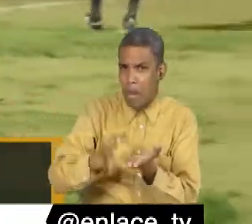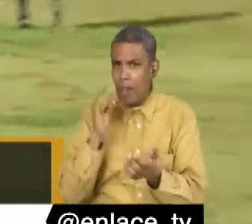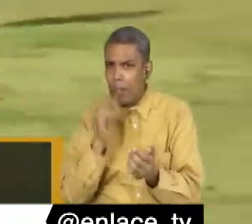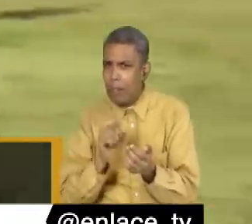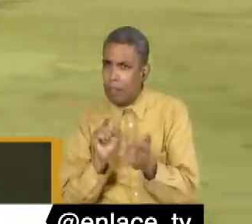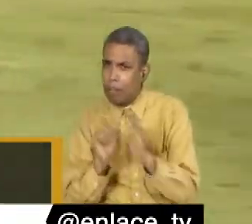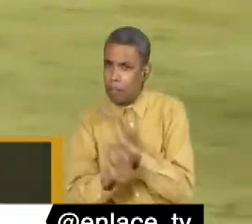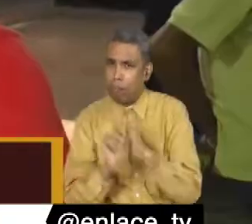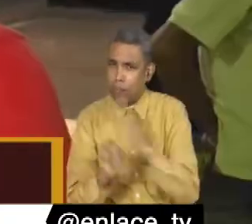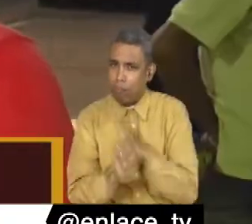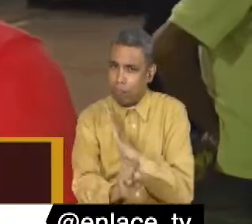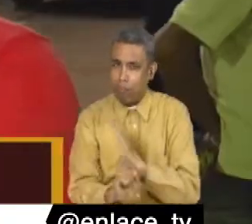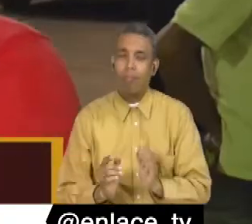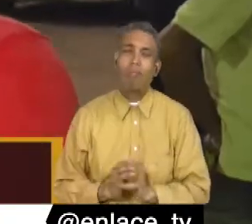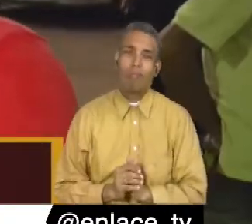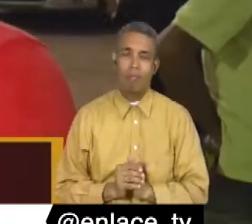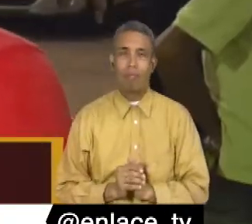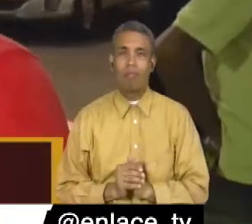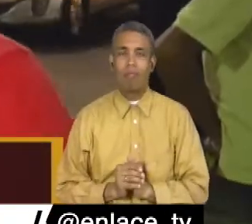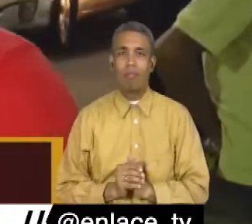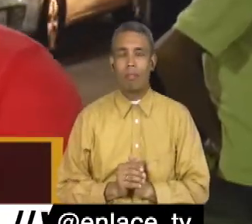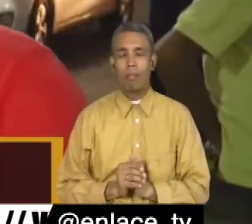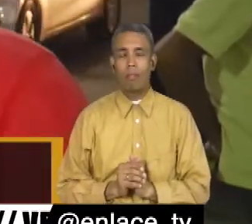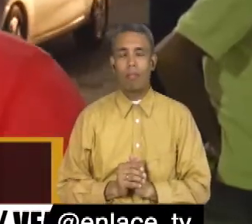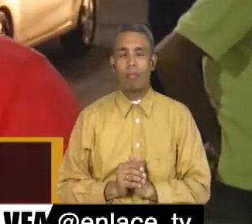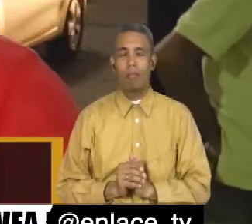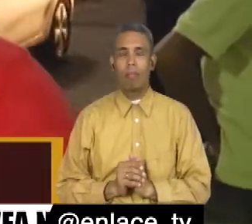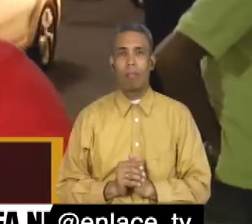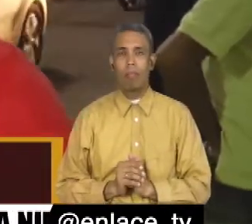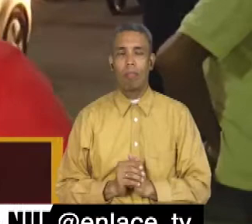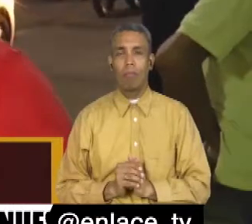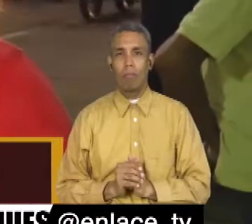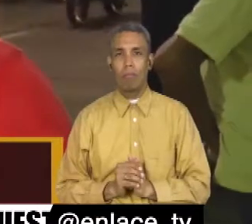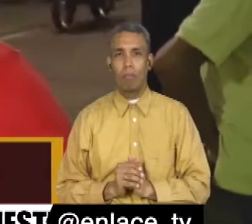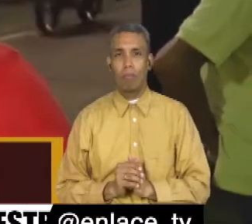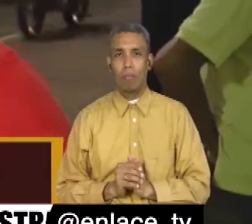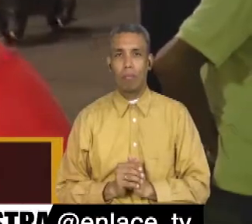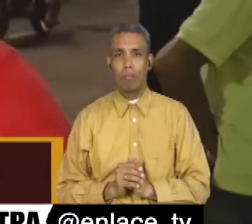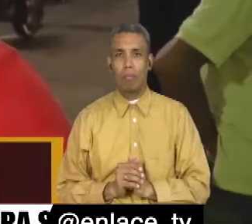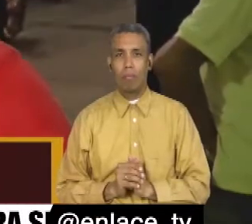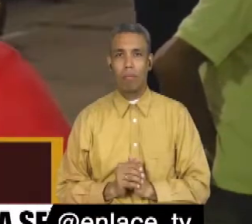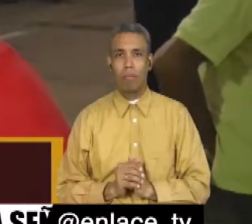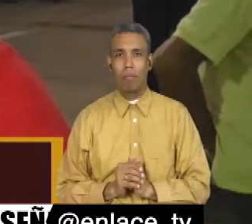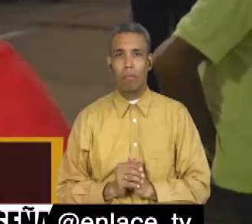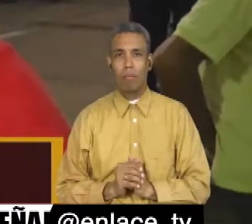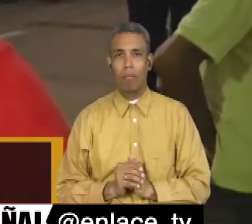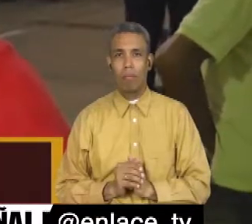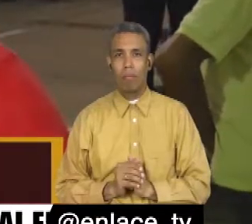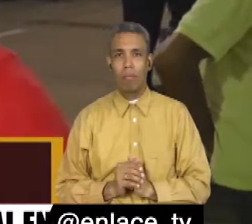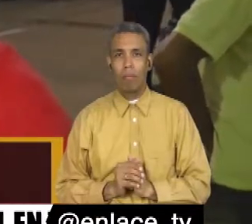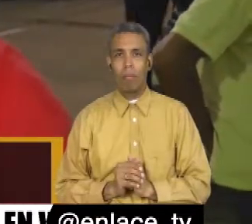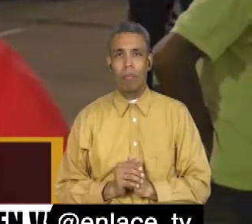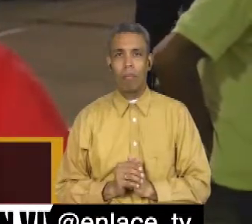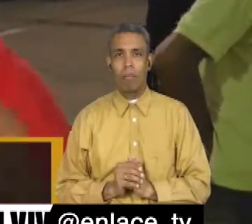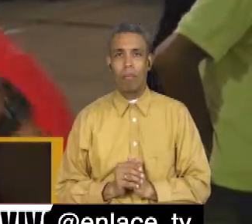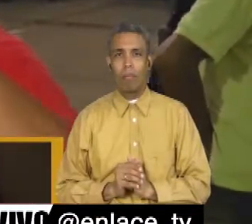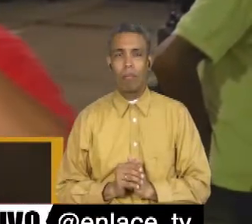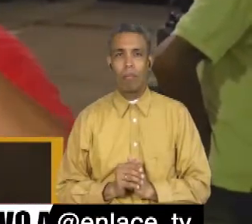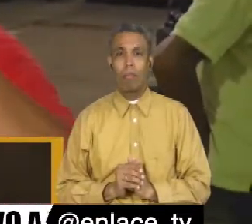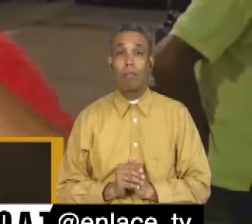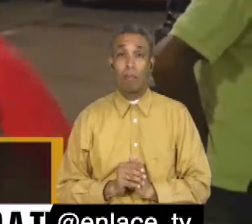penal. Sí, la idea es tratar de buscar la competitividad en los niños, de que también ellos tengan la